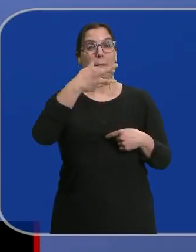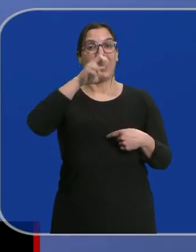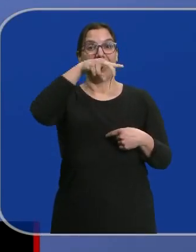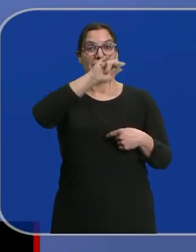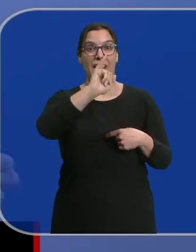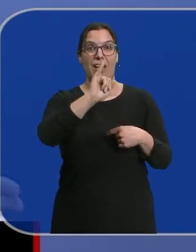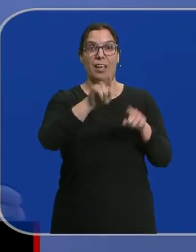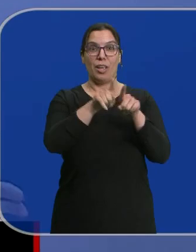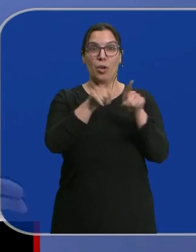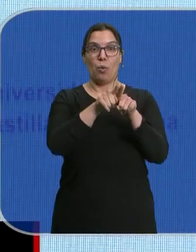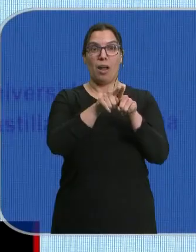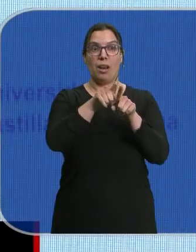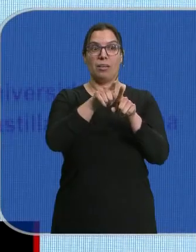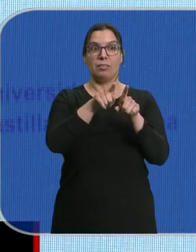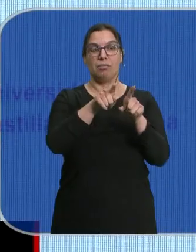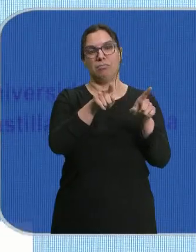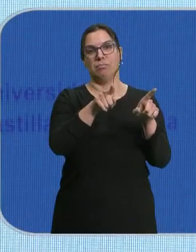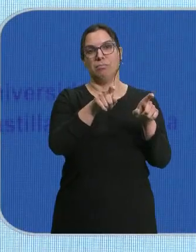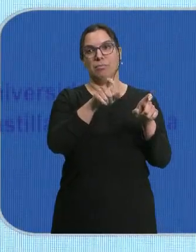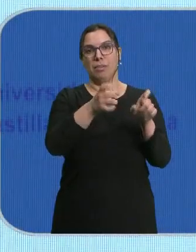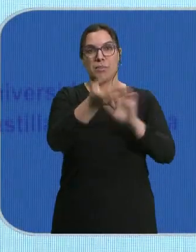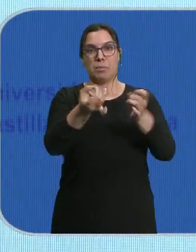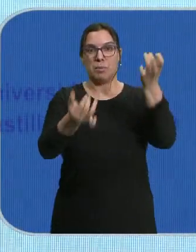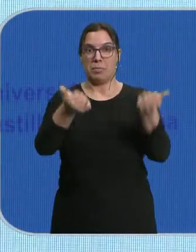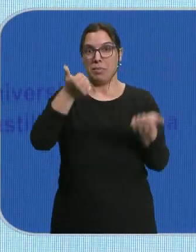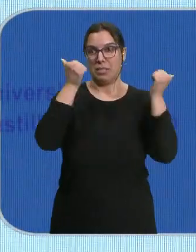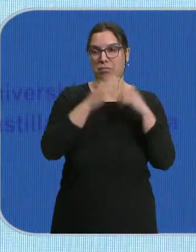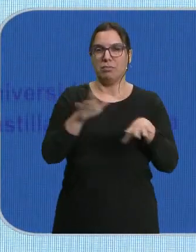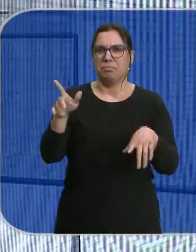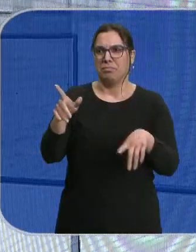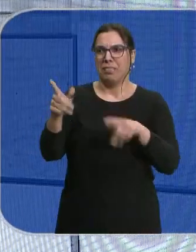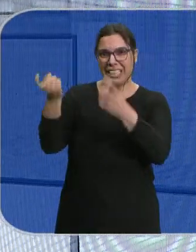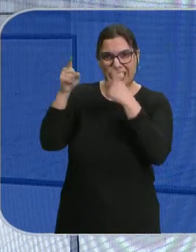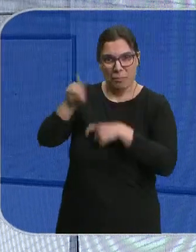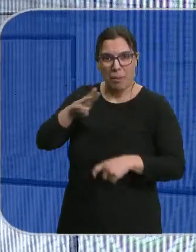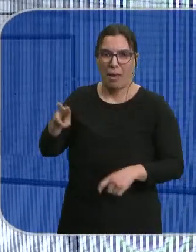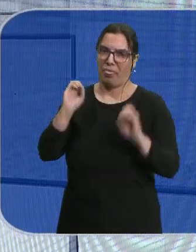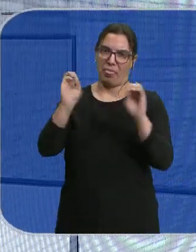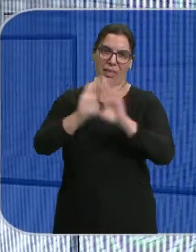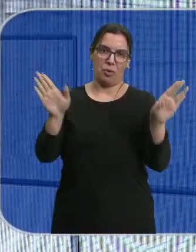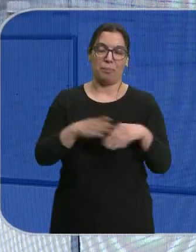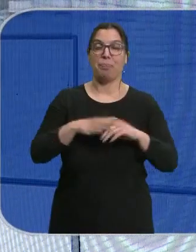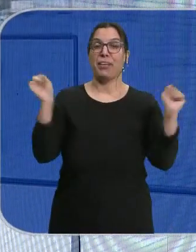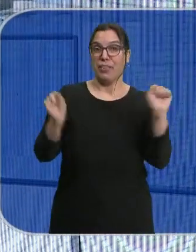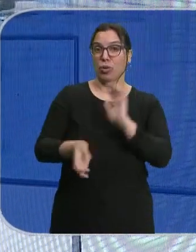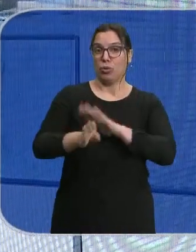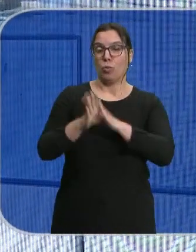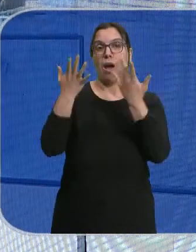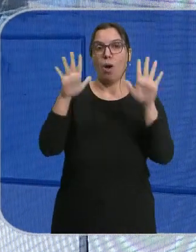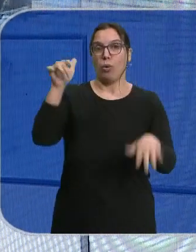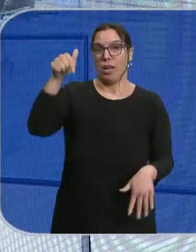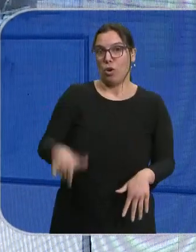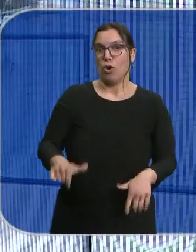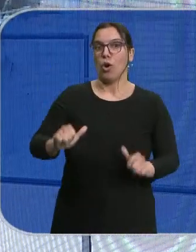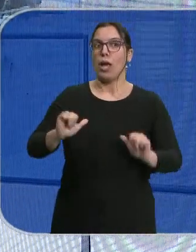salen más sobrinos políticos. Lecciones del Partido Popular, cero. El frío sigue con nosotros a pesar de que hoy